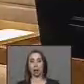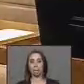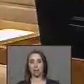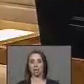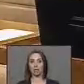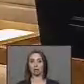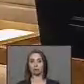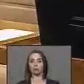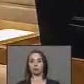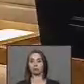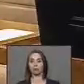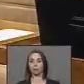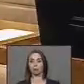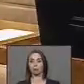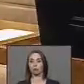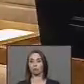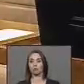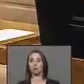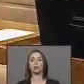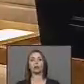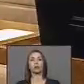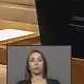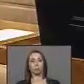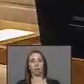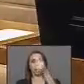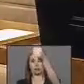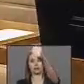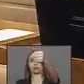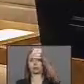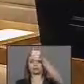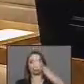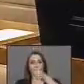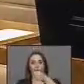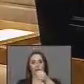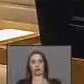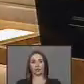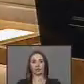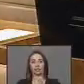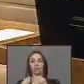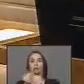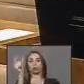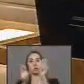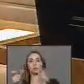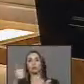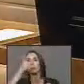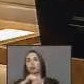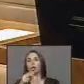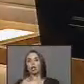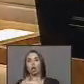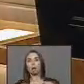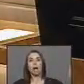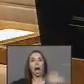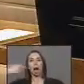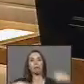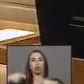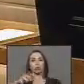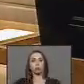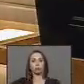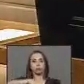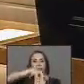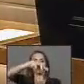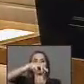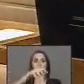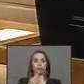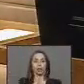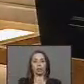cuando una bolsa importante de dinero se distribuye en muchos aportantes anónimos, efectivamente puede producirse la